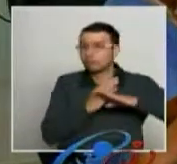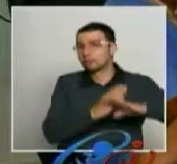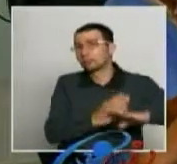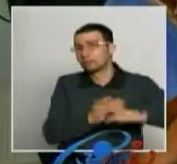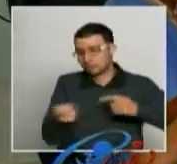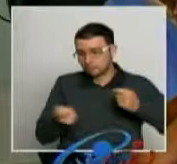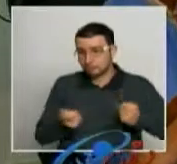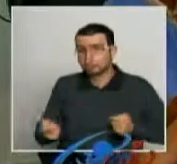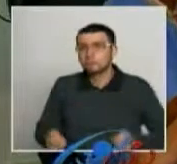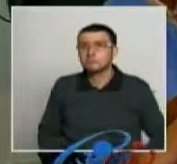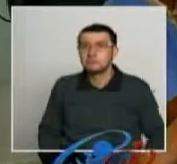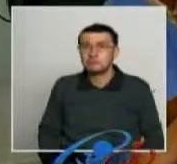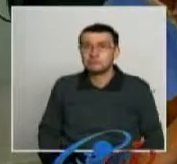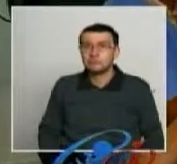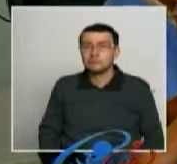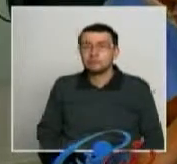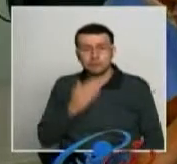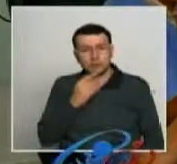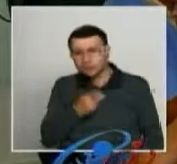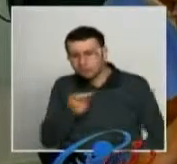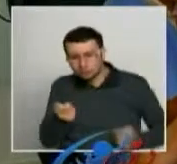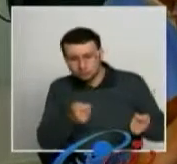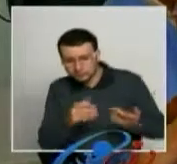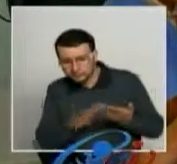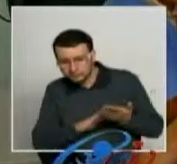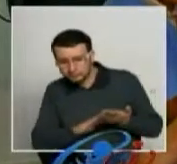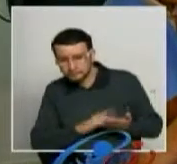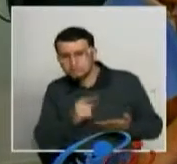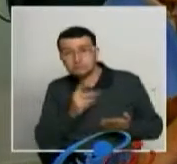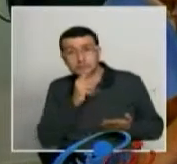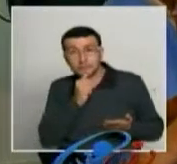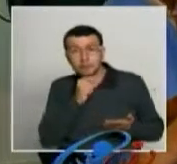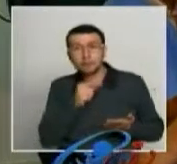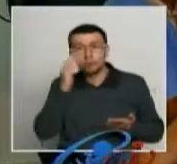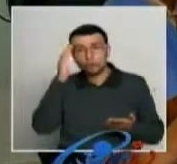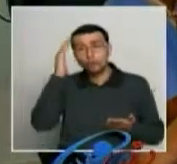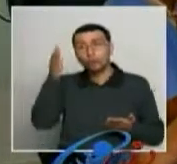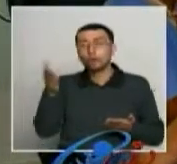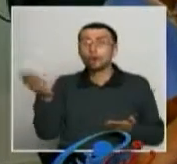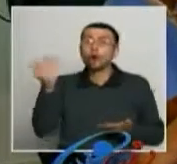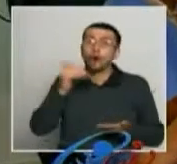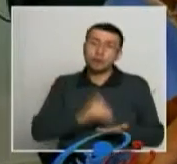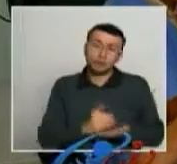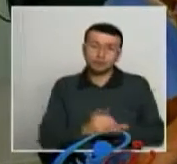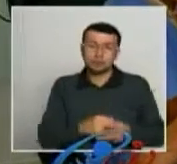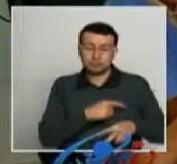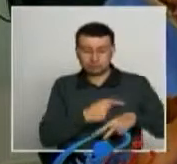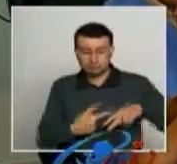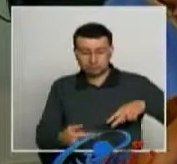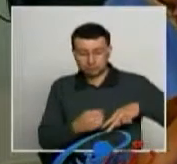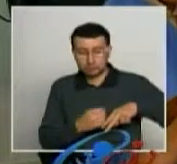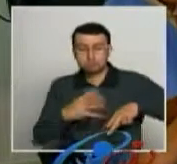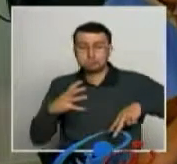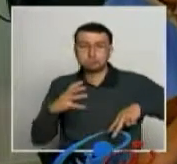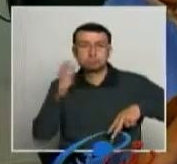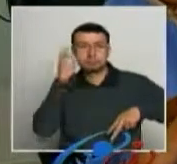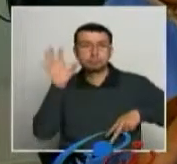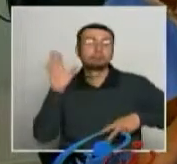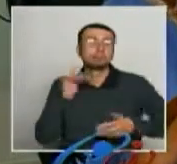la patología venosa. Si no se tratan estas venas perforantes, la paciente pronto estará nuevamente con las venas